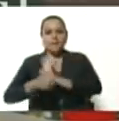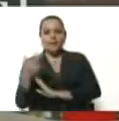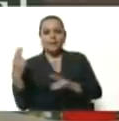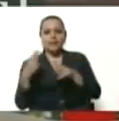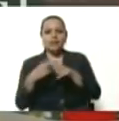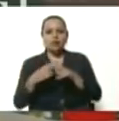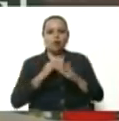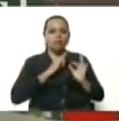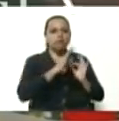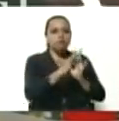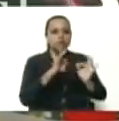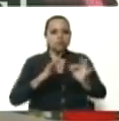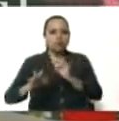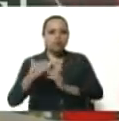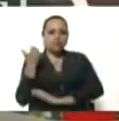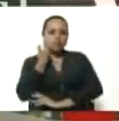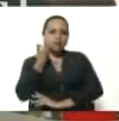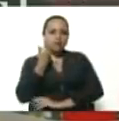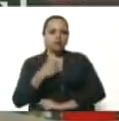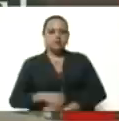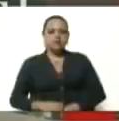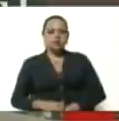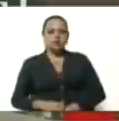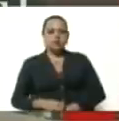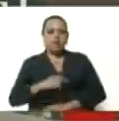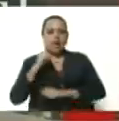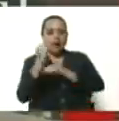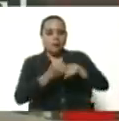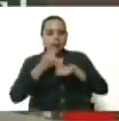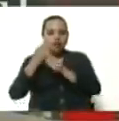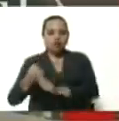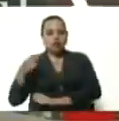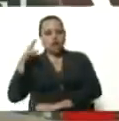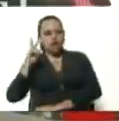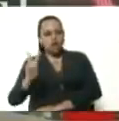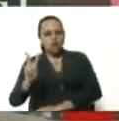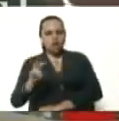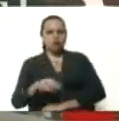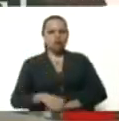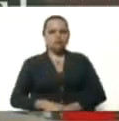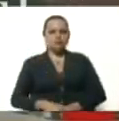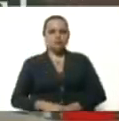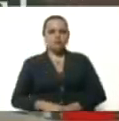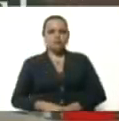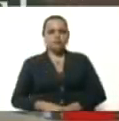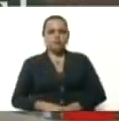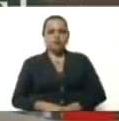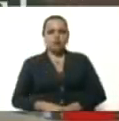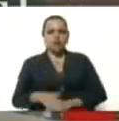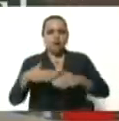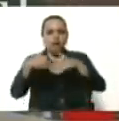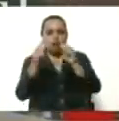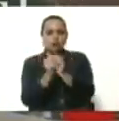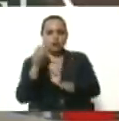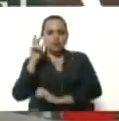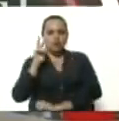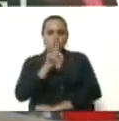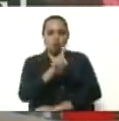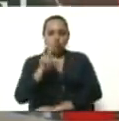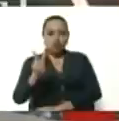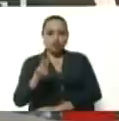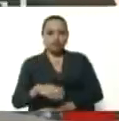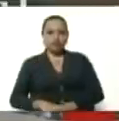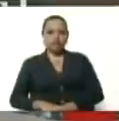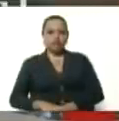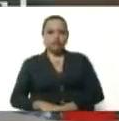para la transmisión de la enfermedad, ¿no? En el estado Amazonas tenemos solo dos casos activos, en el estado Anzoátegui tenemos 12, en